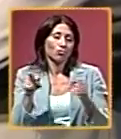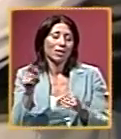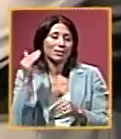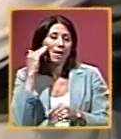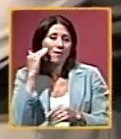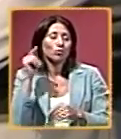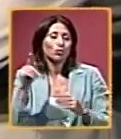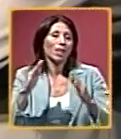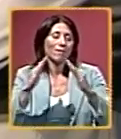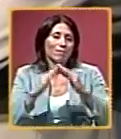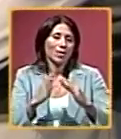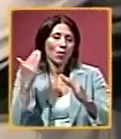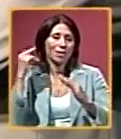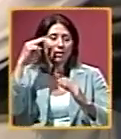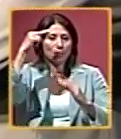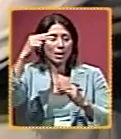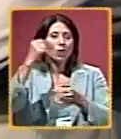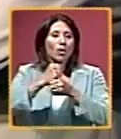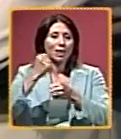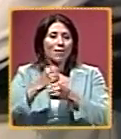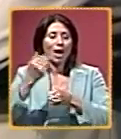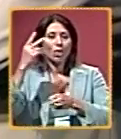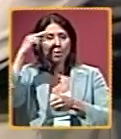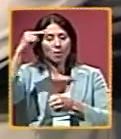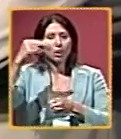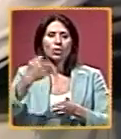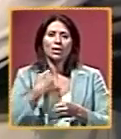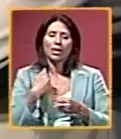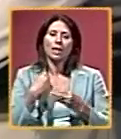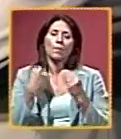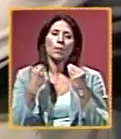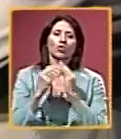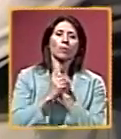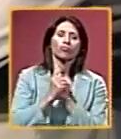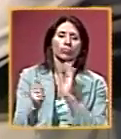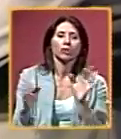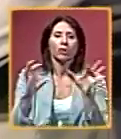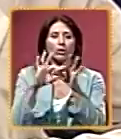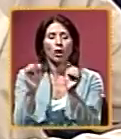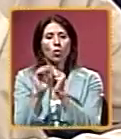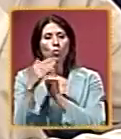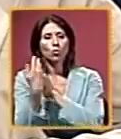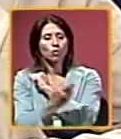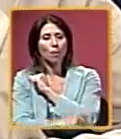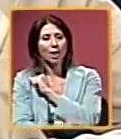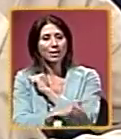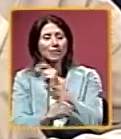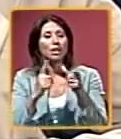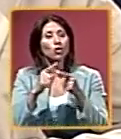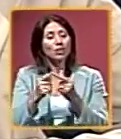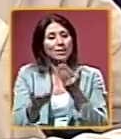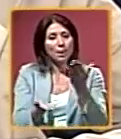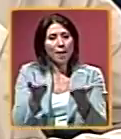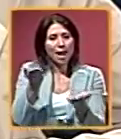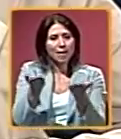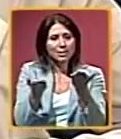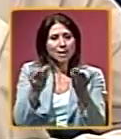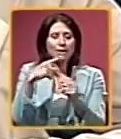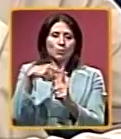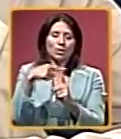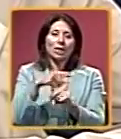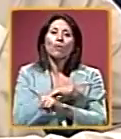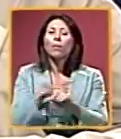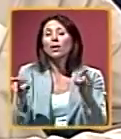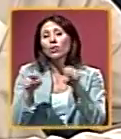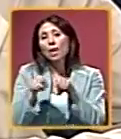México y tiene una gran potencialidad en la relación con nuestro país. Entonces, creo que, como decía, el balance es positivo, pero también